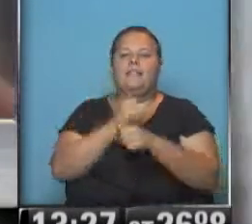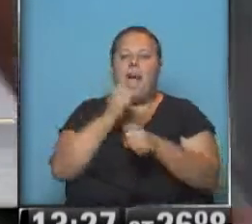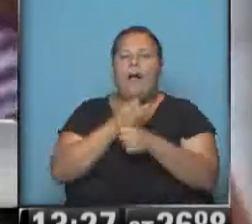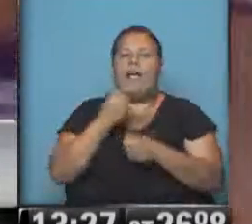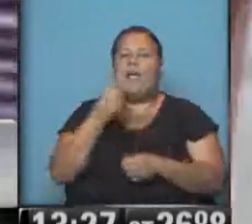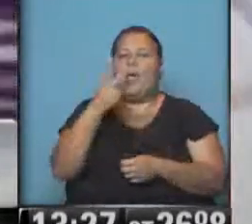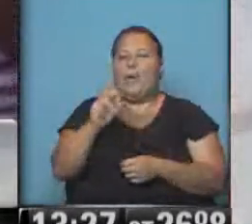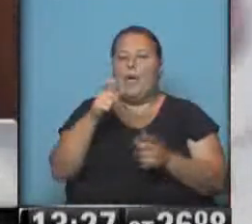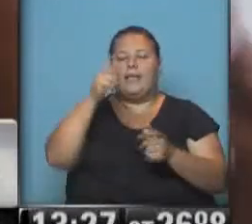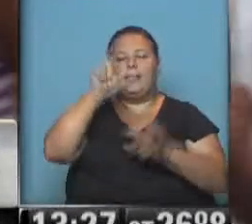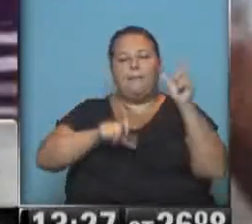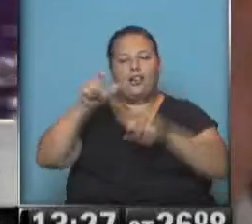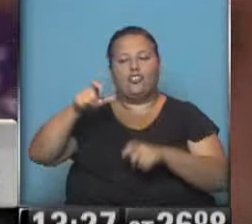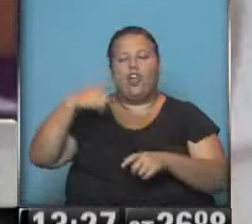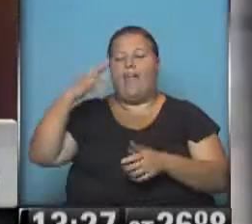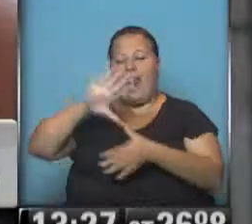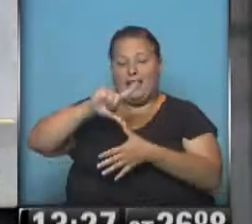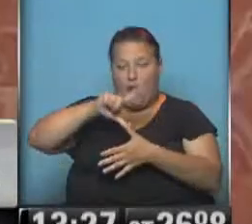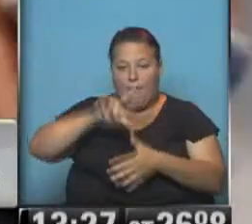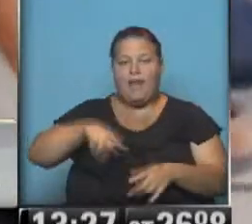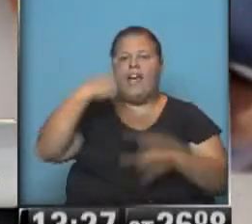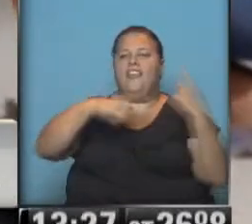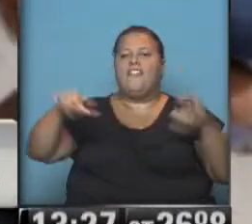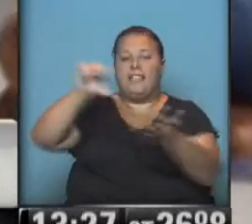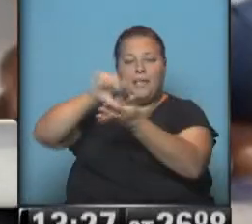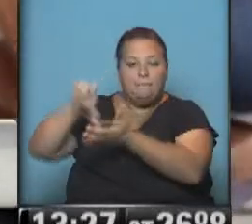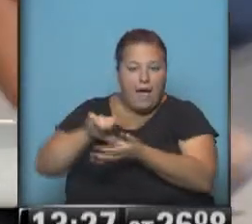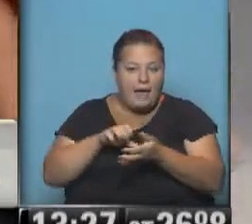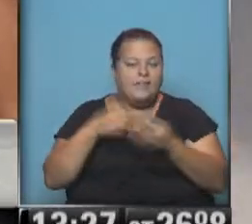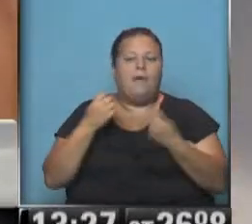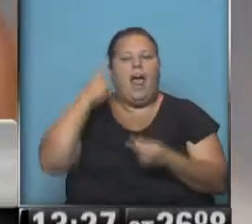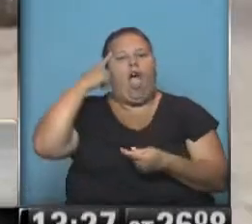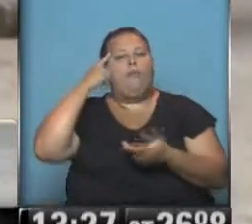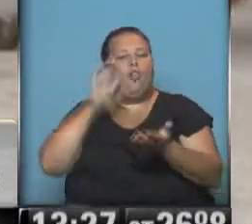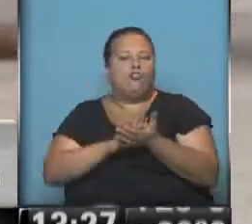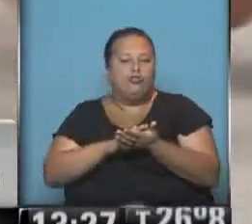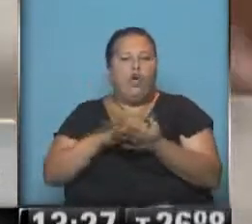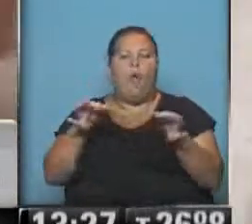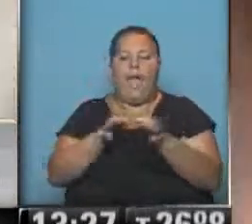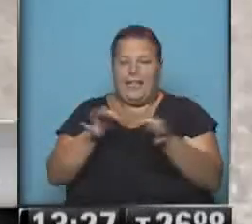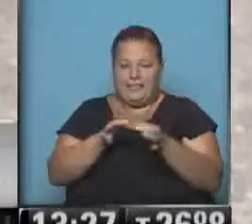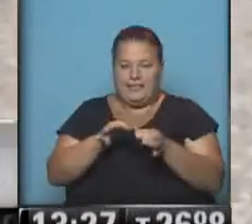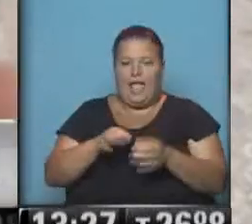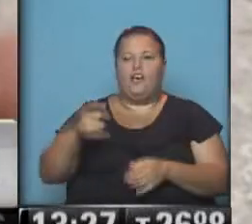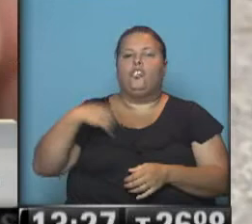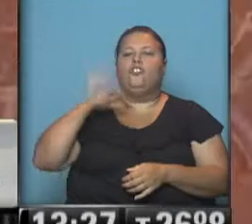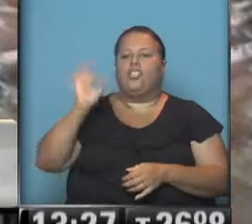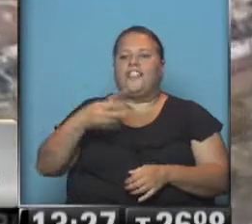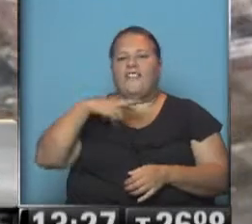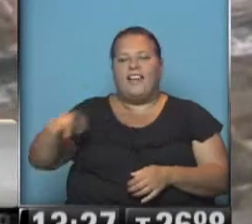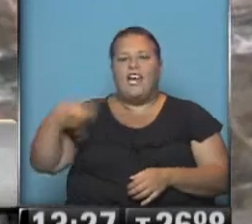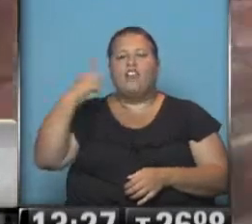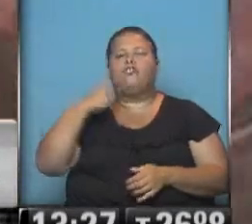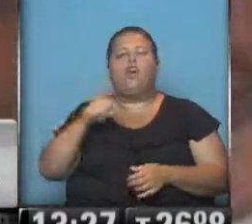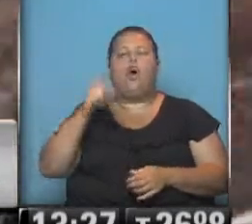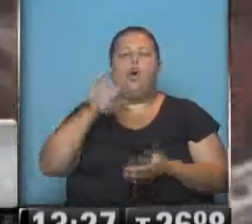20 cineastas de latinoamerica de distintos países para aportar su visión sobre las islas yo sé lo que envenena a federico souza